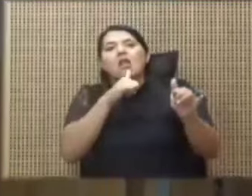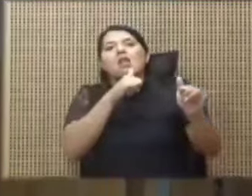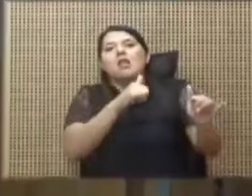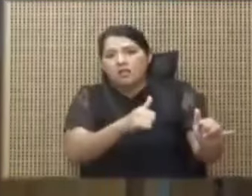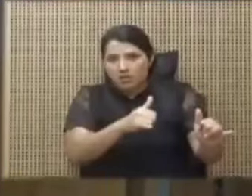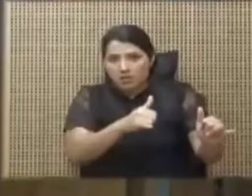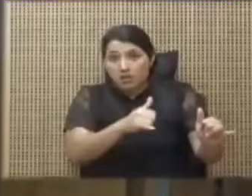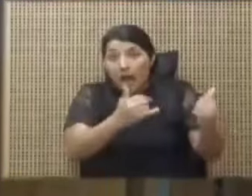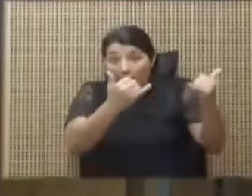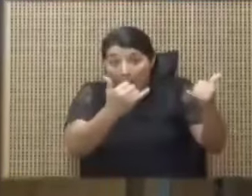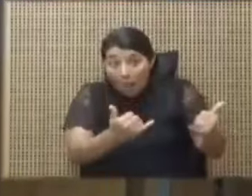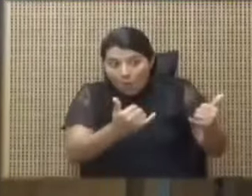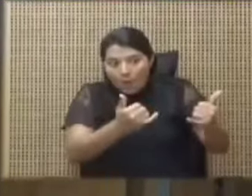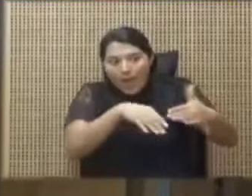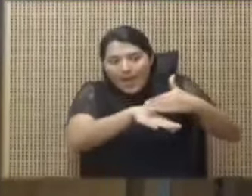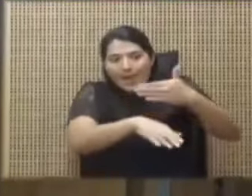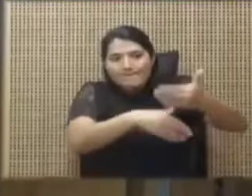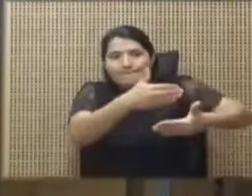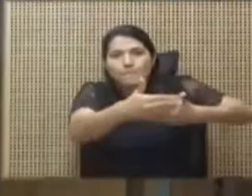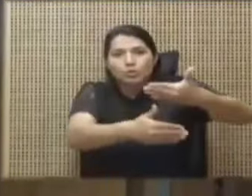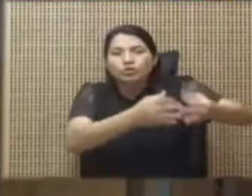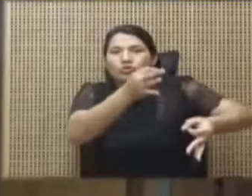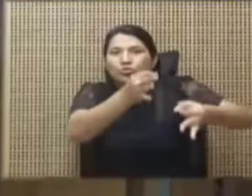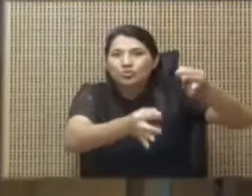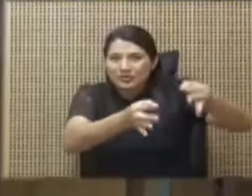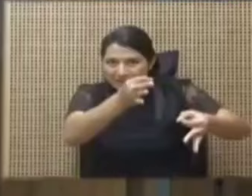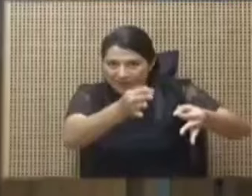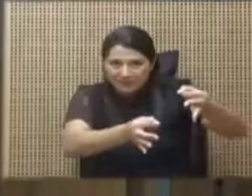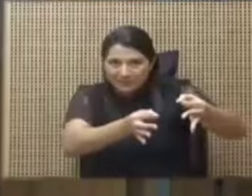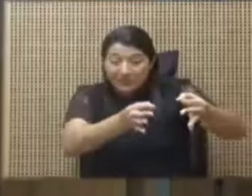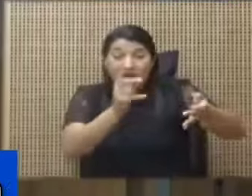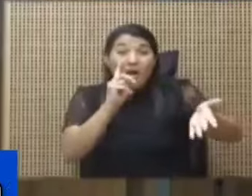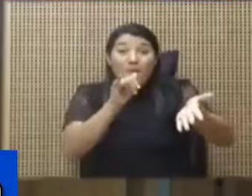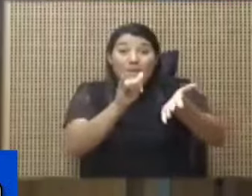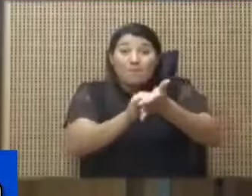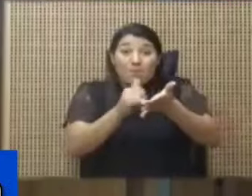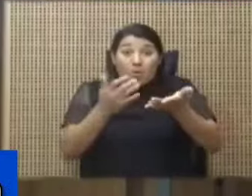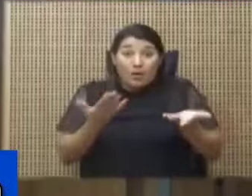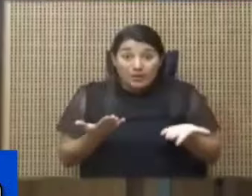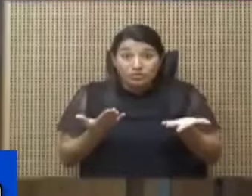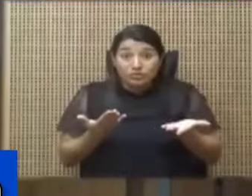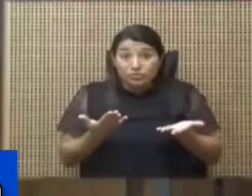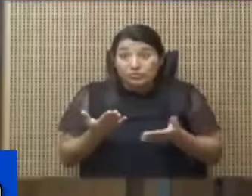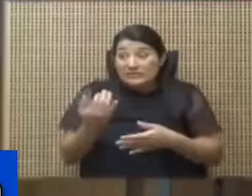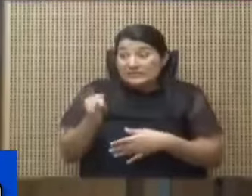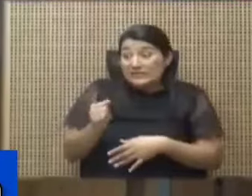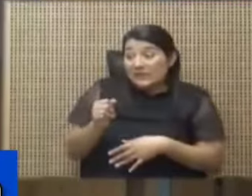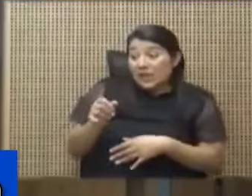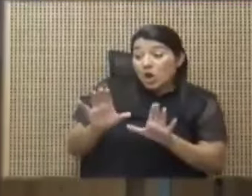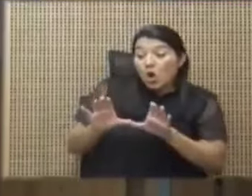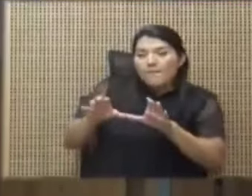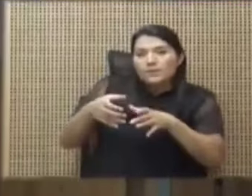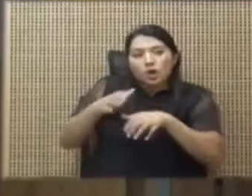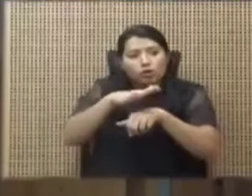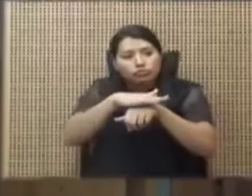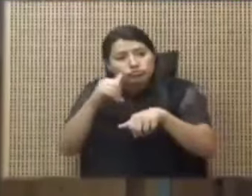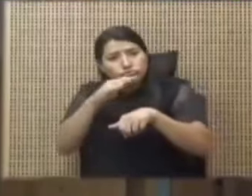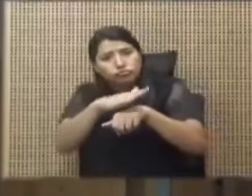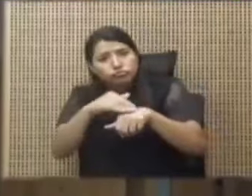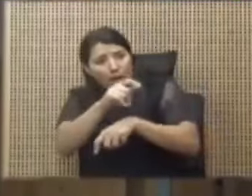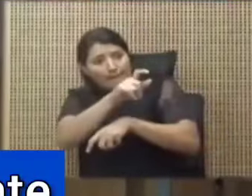en sede judicial. Por lo tanto, las personas que van a ser convocadas a esta comisión, lo